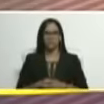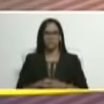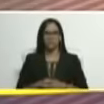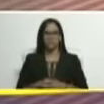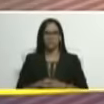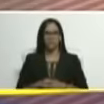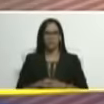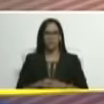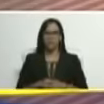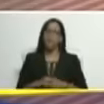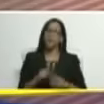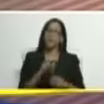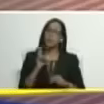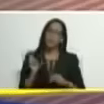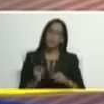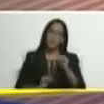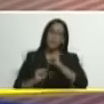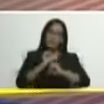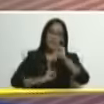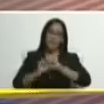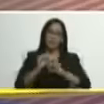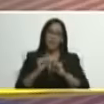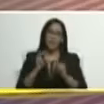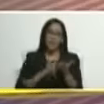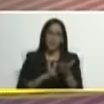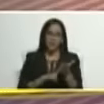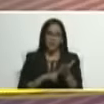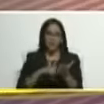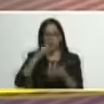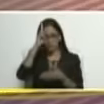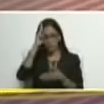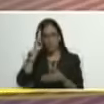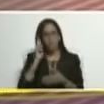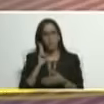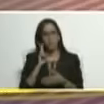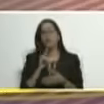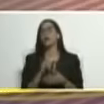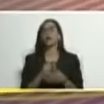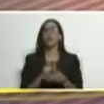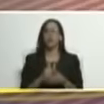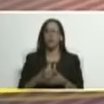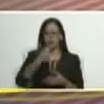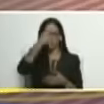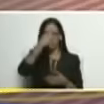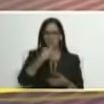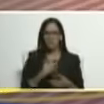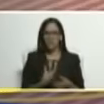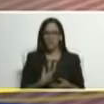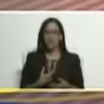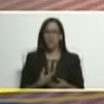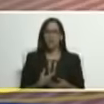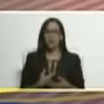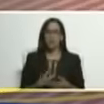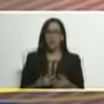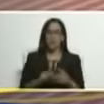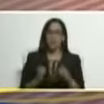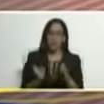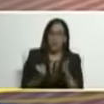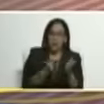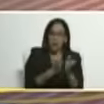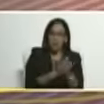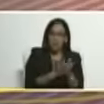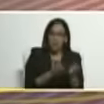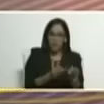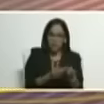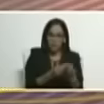Pero cuando uno defiende la verdad con sinceridad, con autenticidad, aferrado a los principios